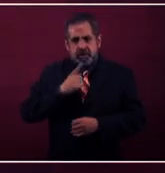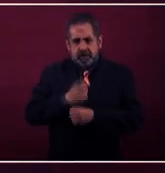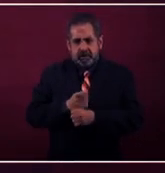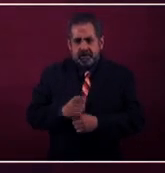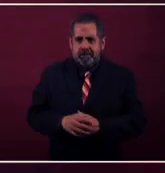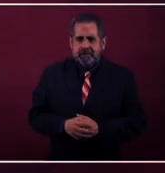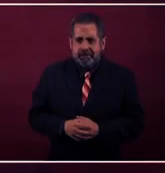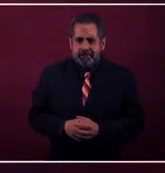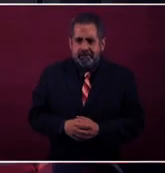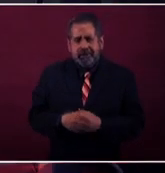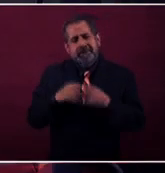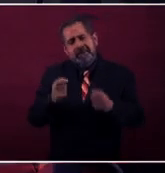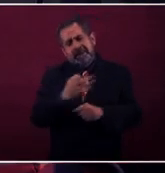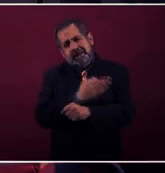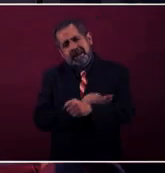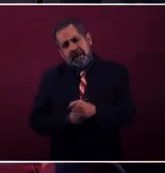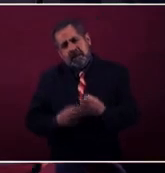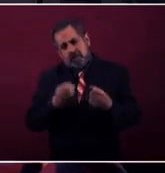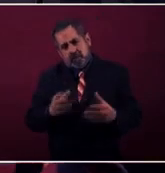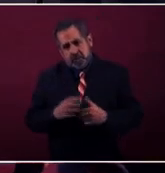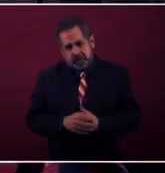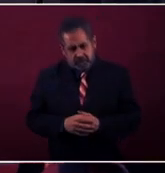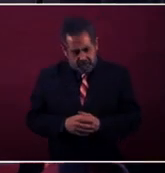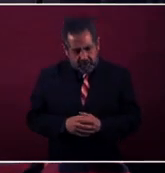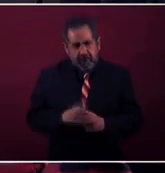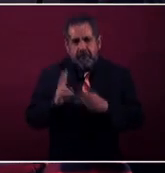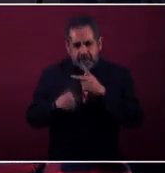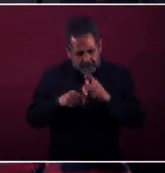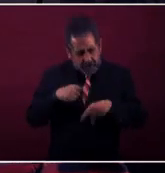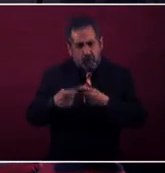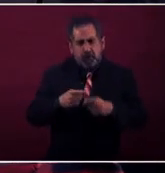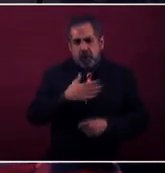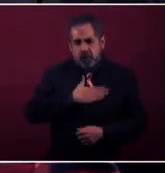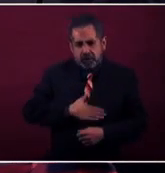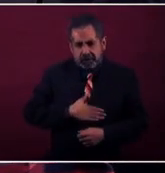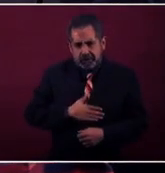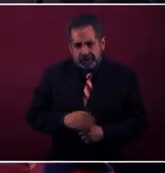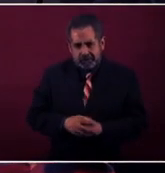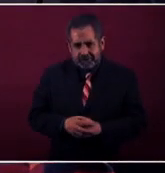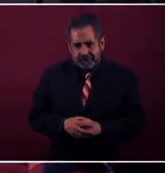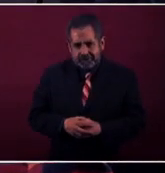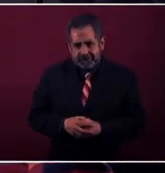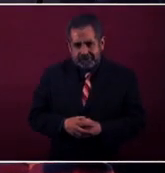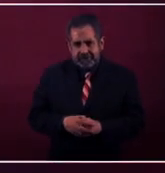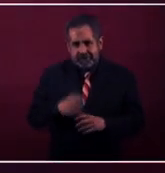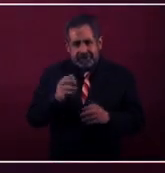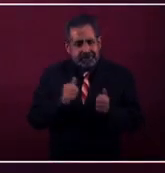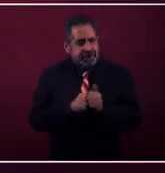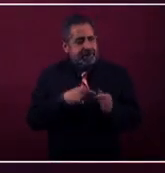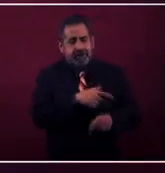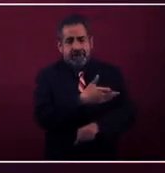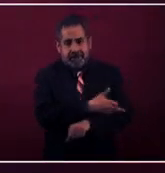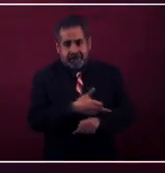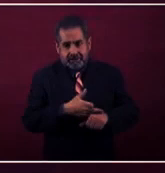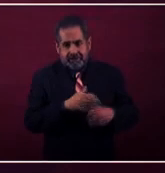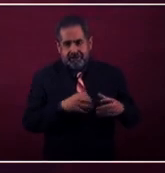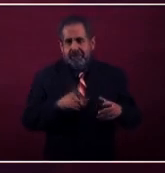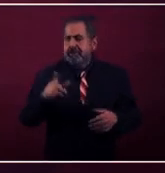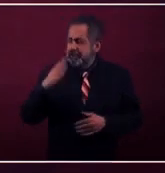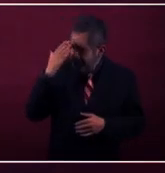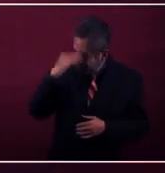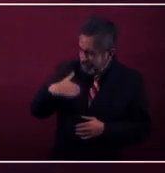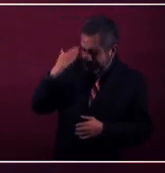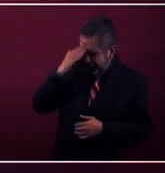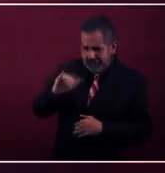Pero tarda mucho en llegar, presidente. Pero llega. Sí, o sea, pero mientras sí, ahí tiene una familia. Sí,